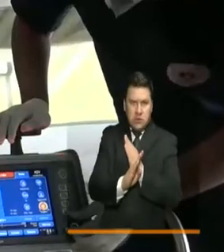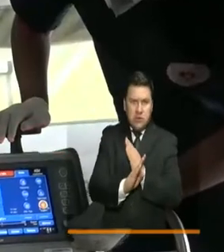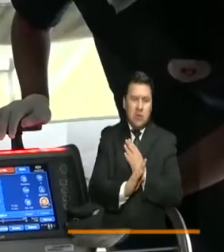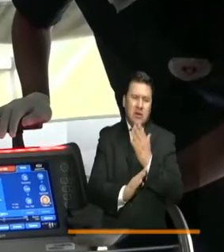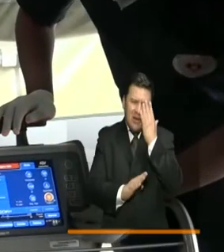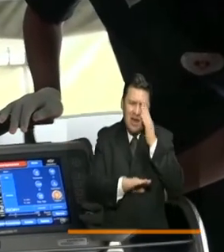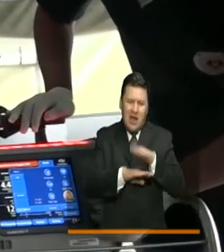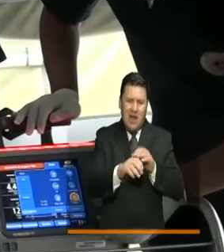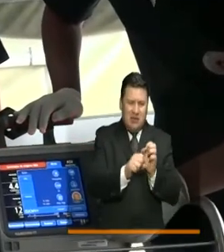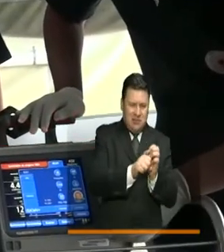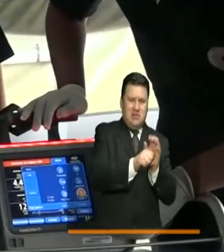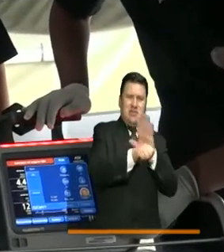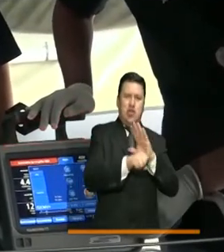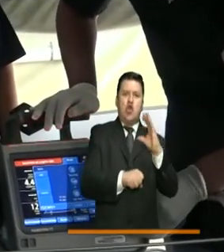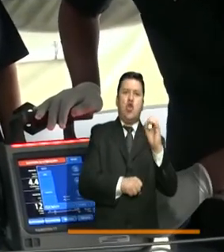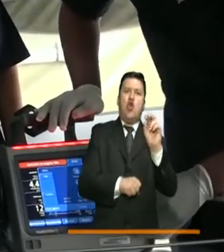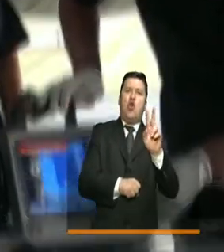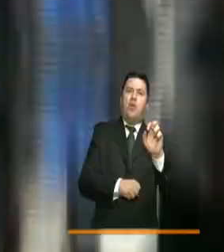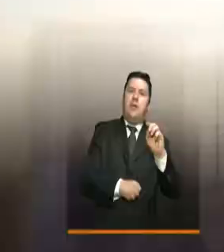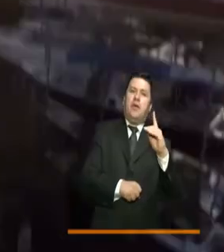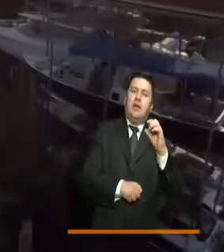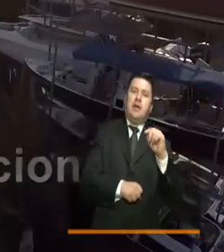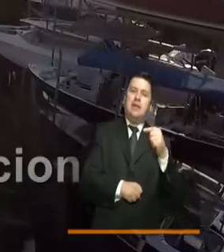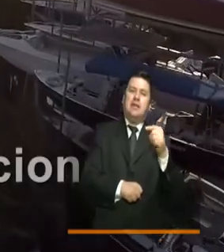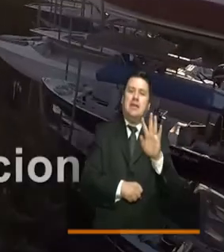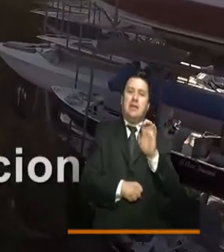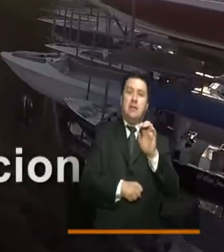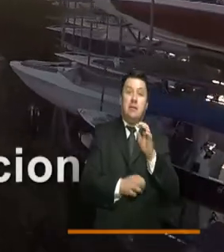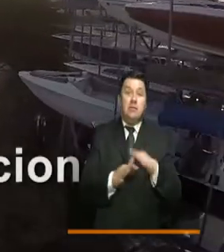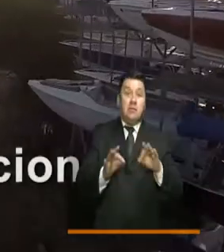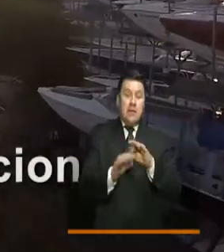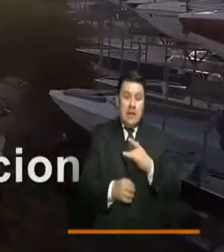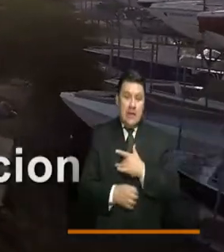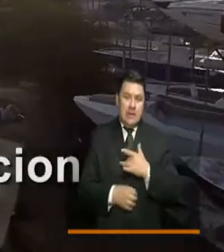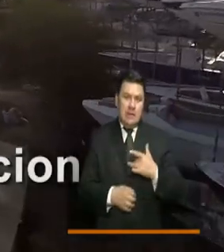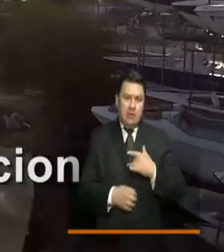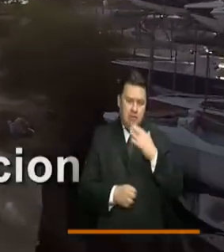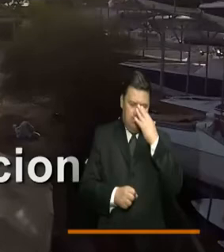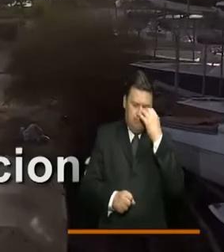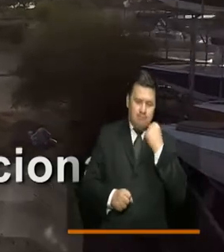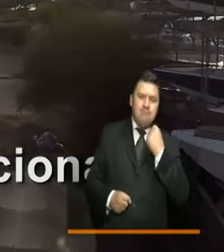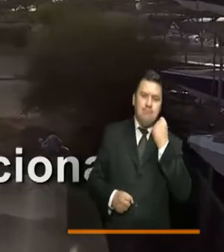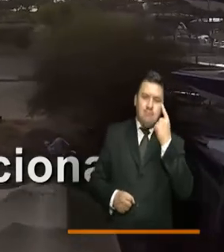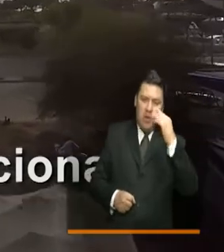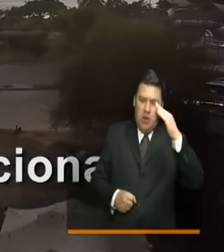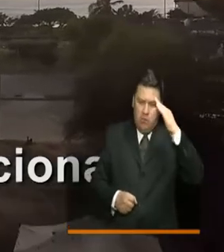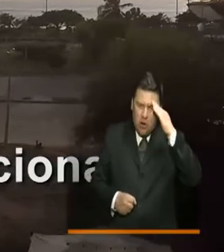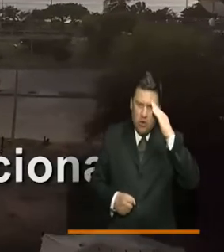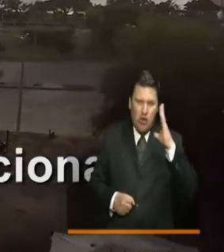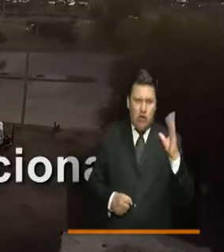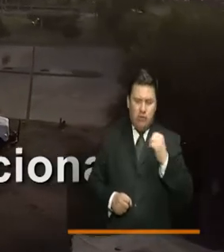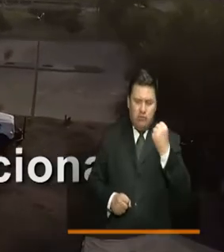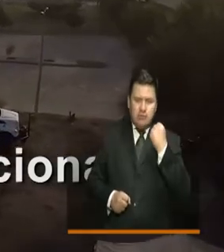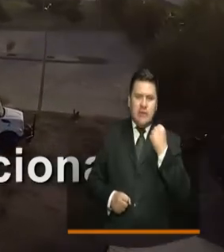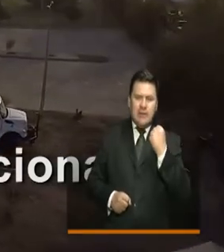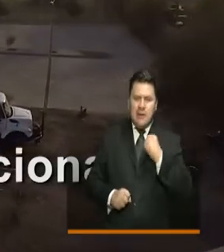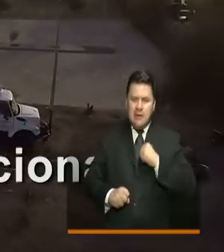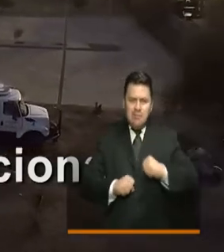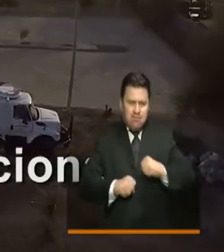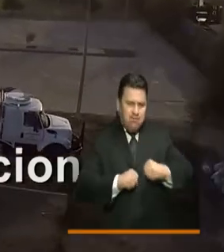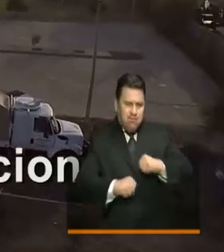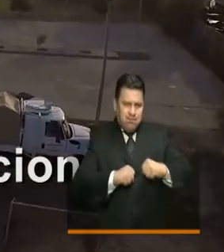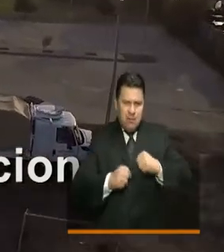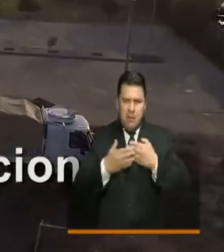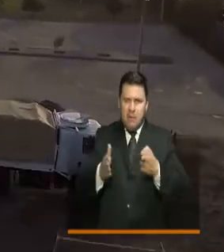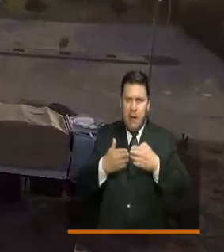del COVID-19. Su salud es fundamental, por lo que las Fuerzas Militares y la Policía Nacional han ampliado sus capacidades en